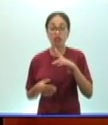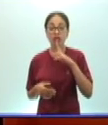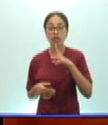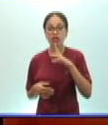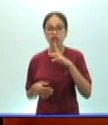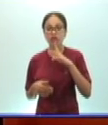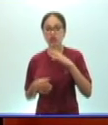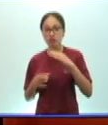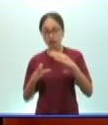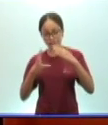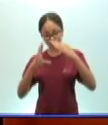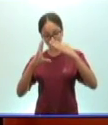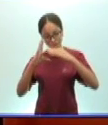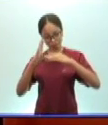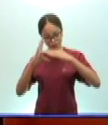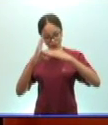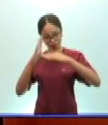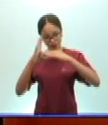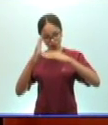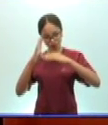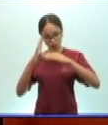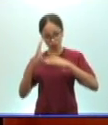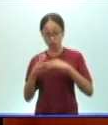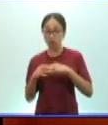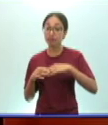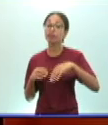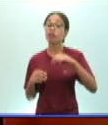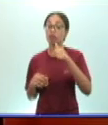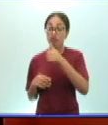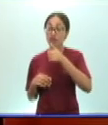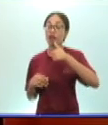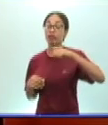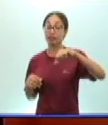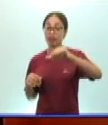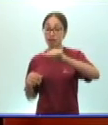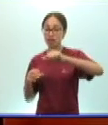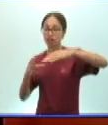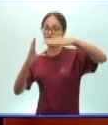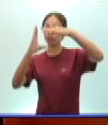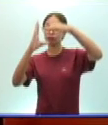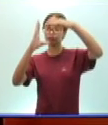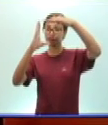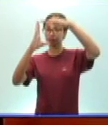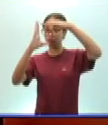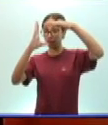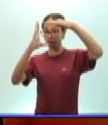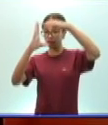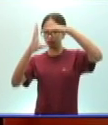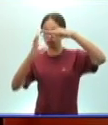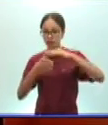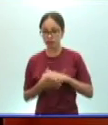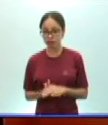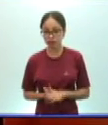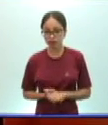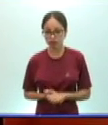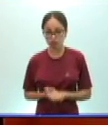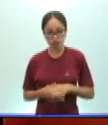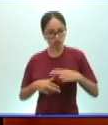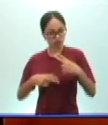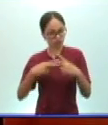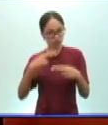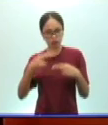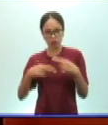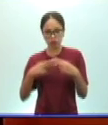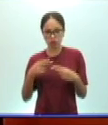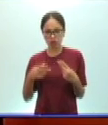densa, va al fondo del recipiente y el aceite forma la capa superior de la mezcla. ¿Cómo entonces realizar la operación